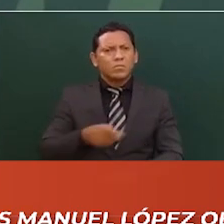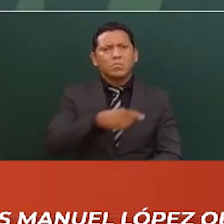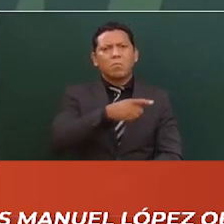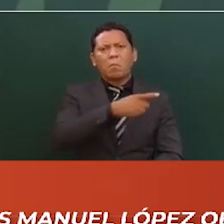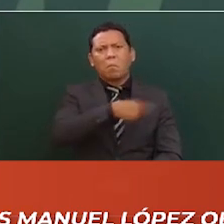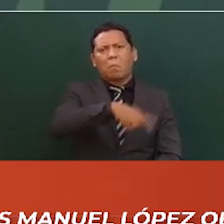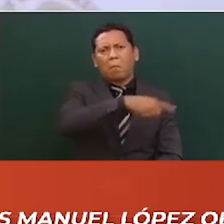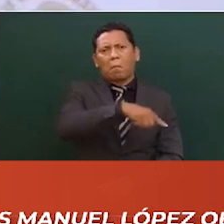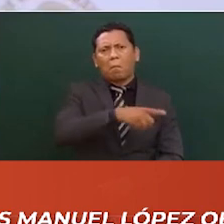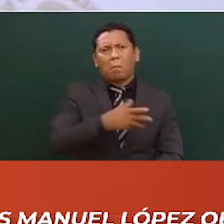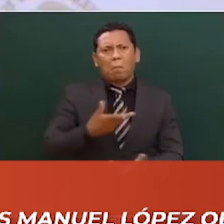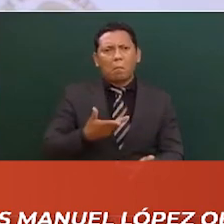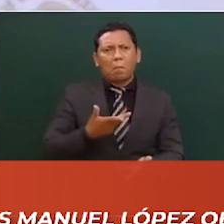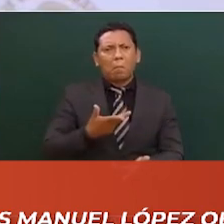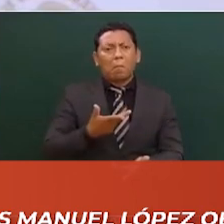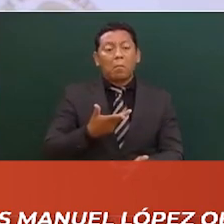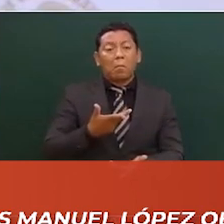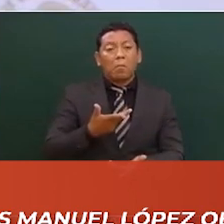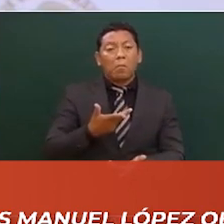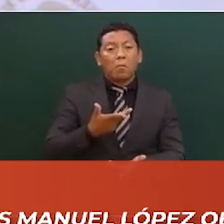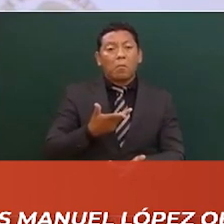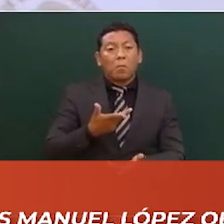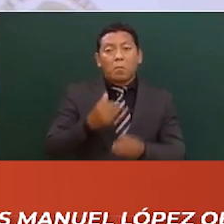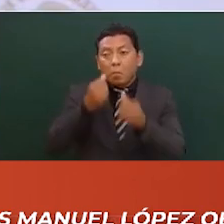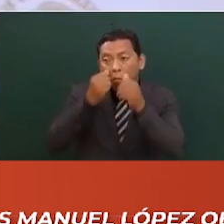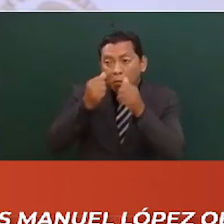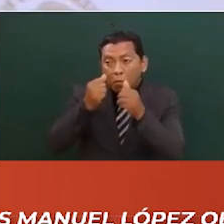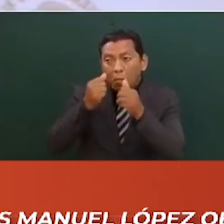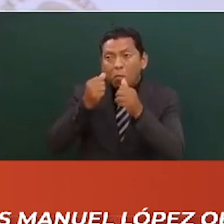actuaban con servilismo,